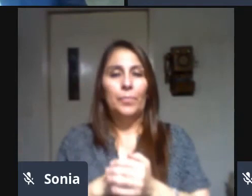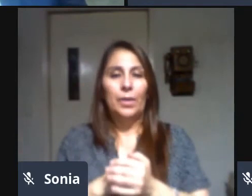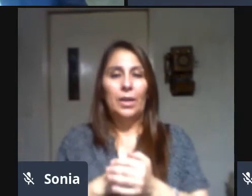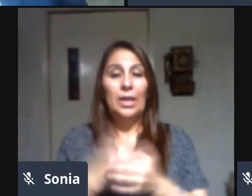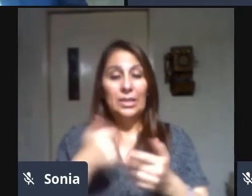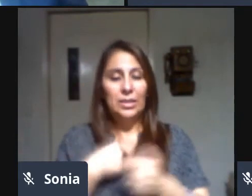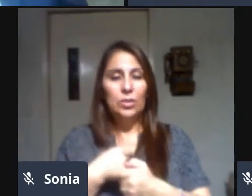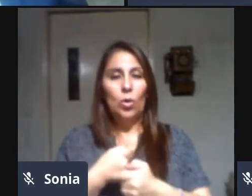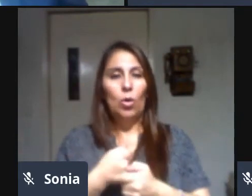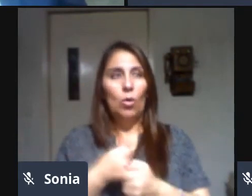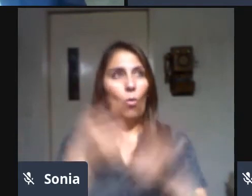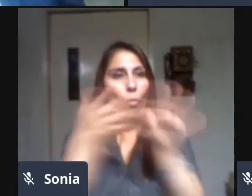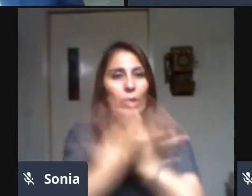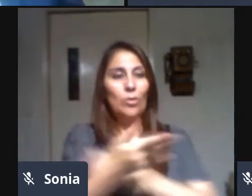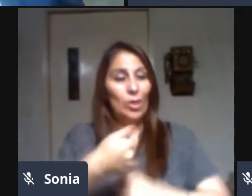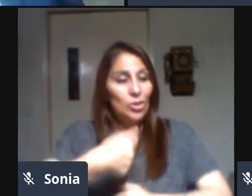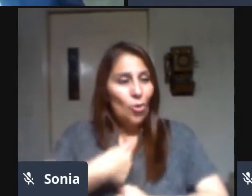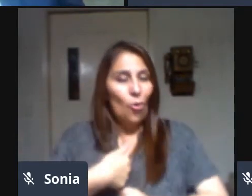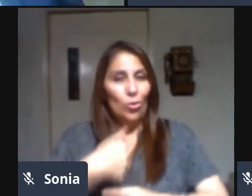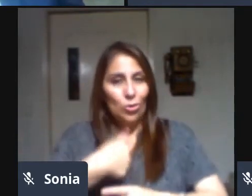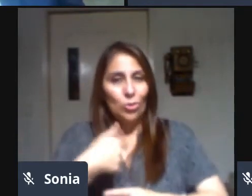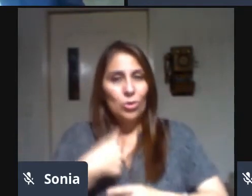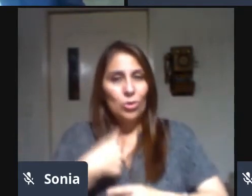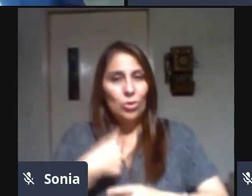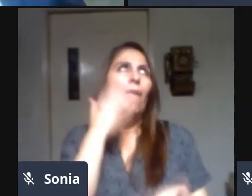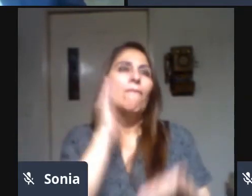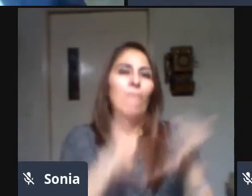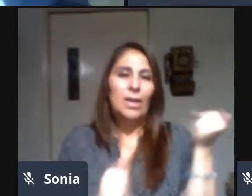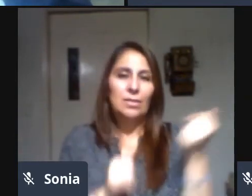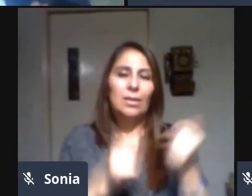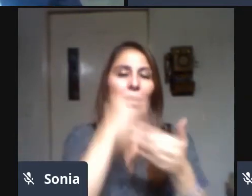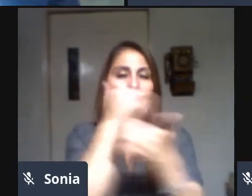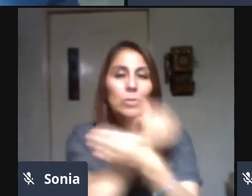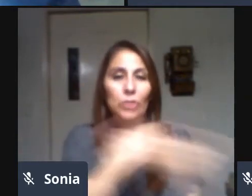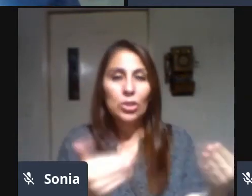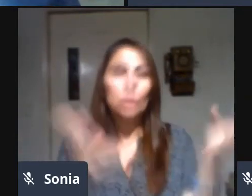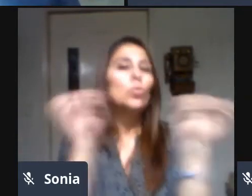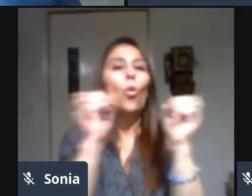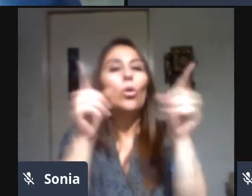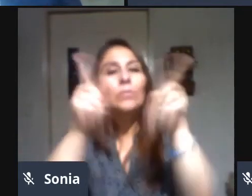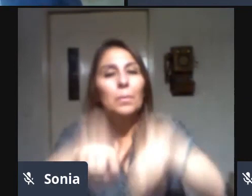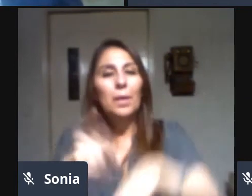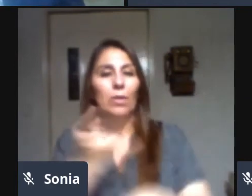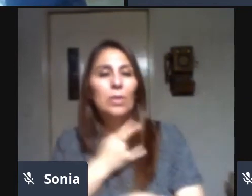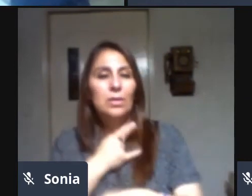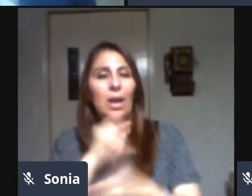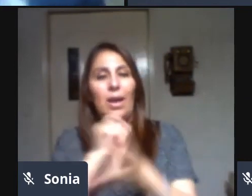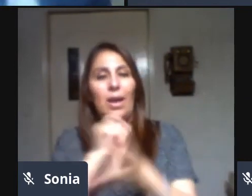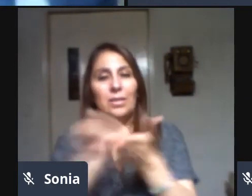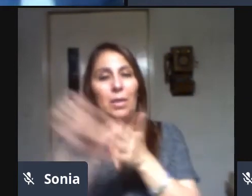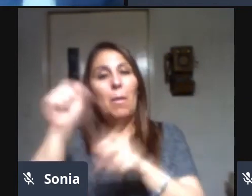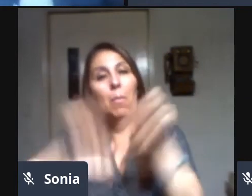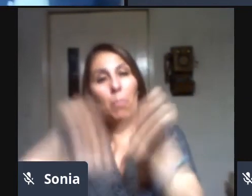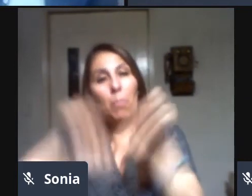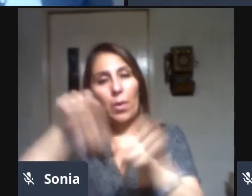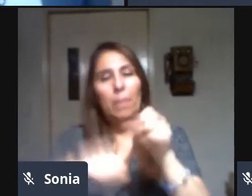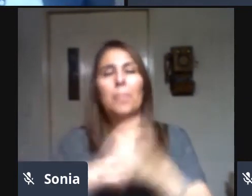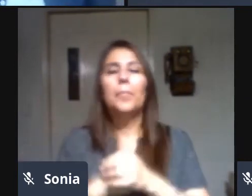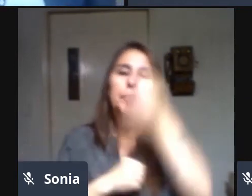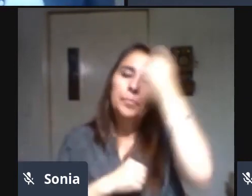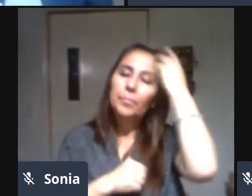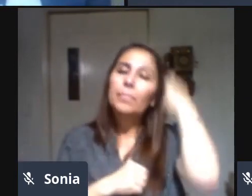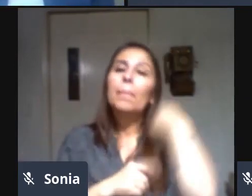los niños por ejemplo en las prácticas en las universidades puedan escribir lo otro que les quería decir es justamente la